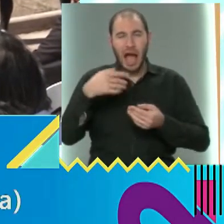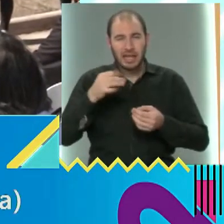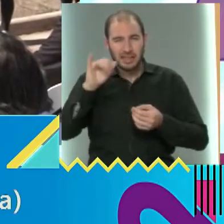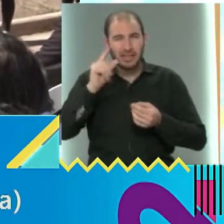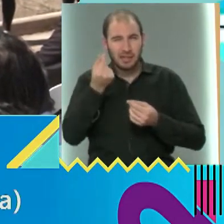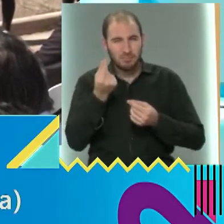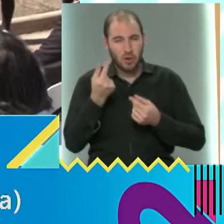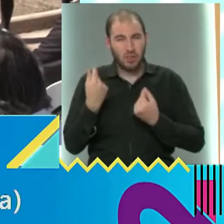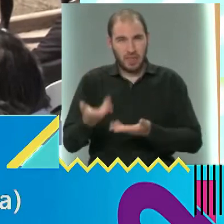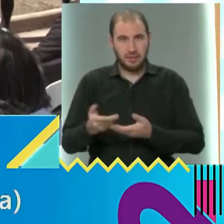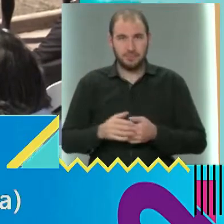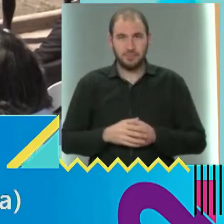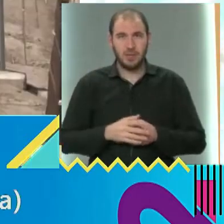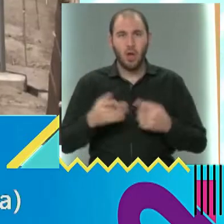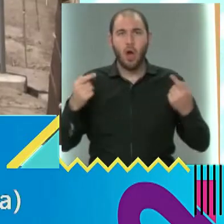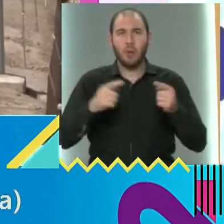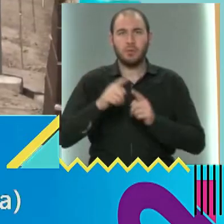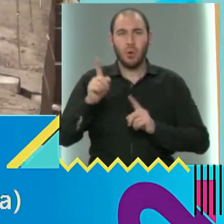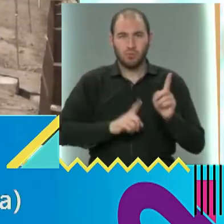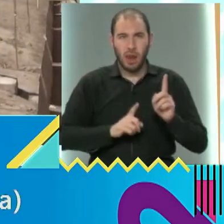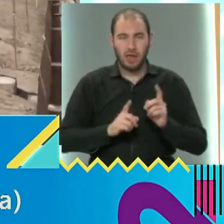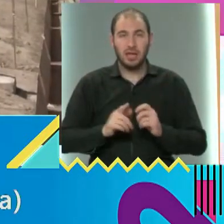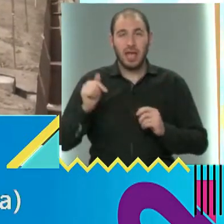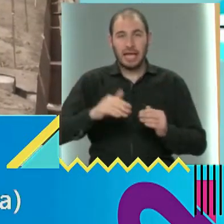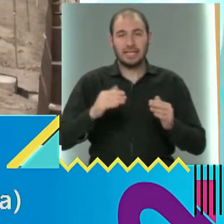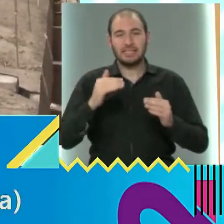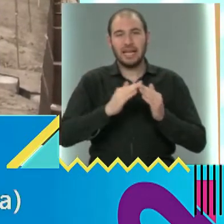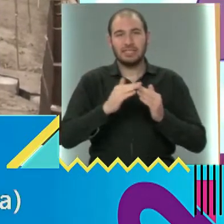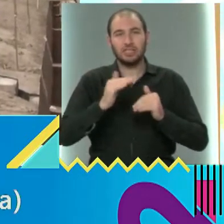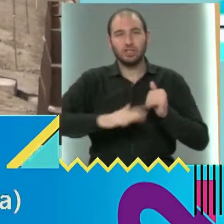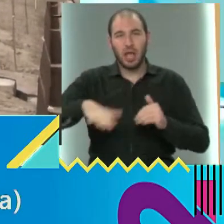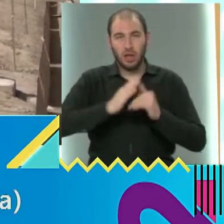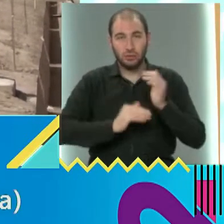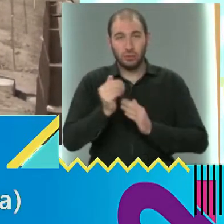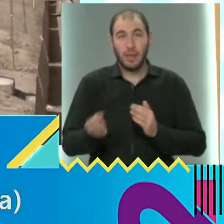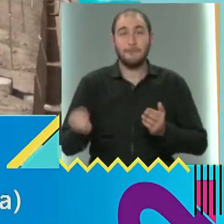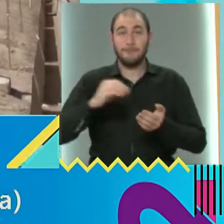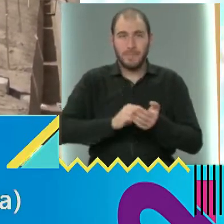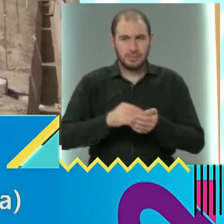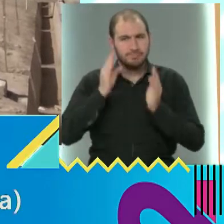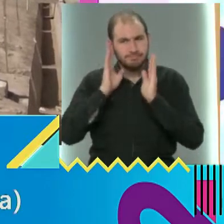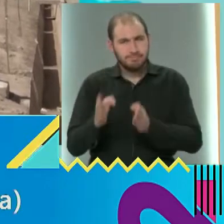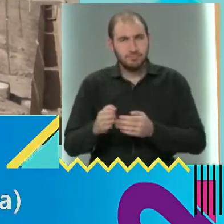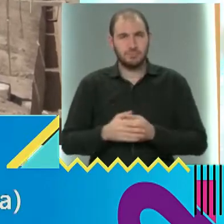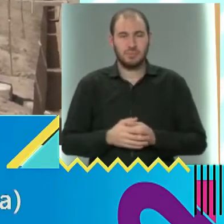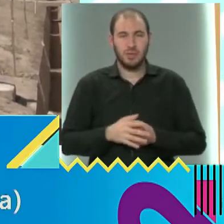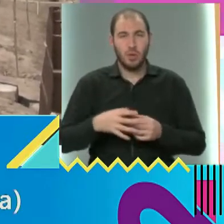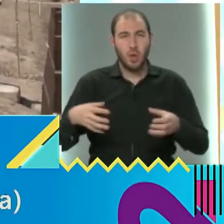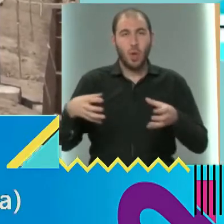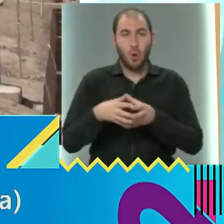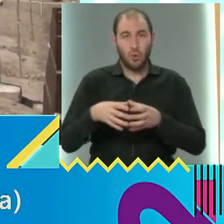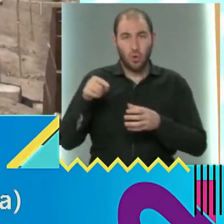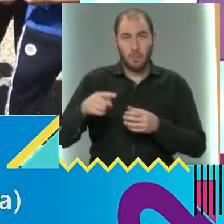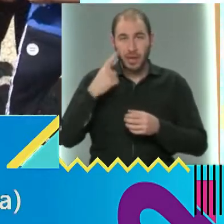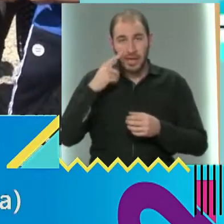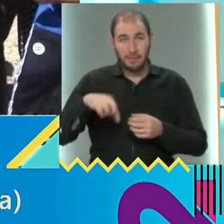tasa. Lo que se pretende es no solamente construir viviendas sociales, sino también prestar atención a un sector donde